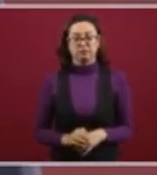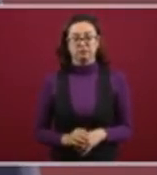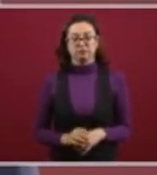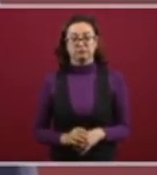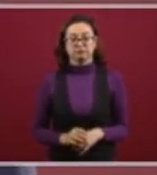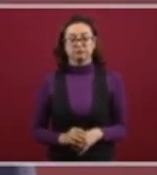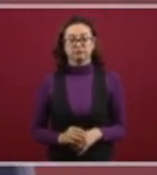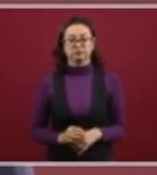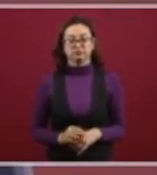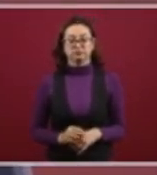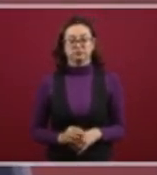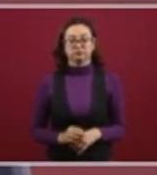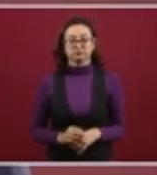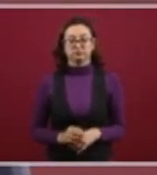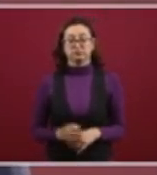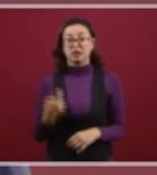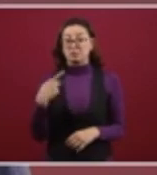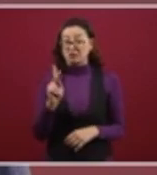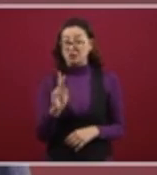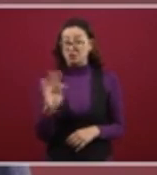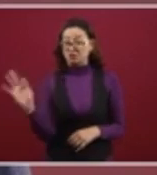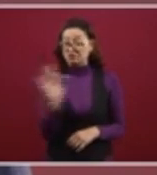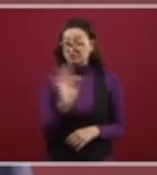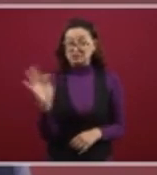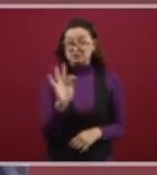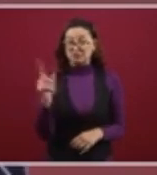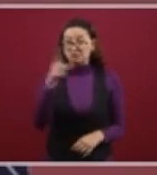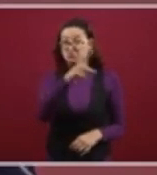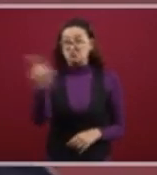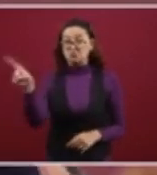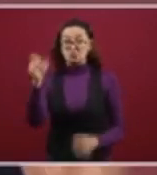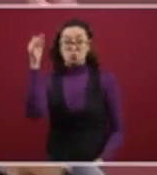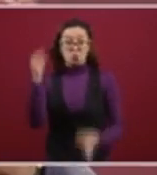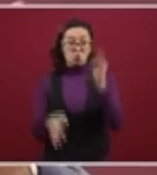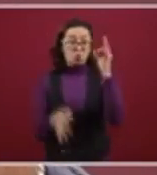lo suficientemente claro y están